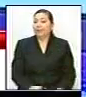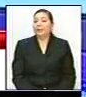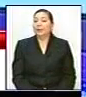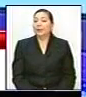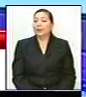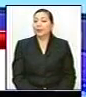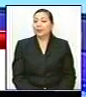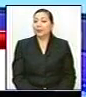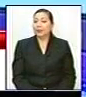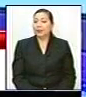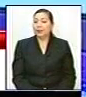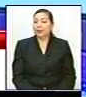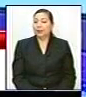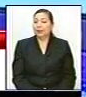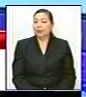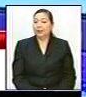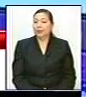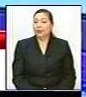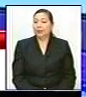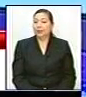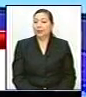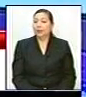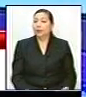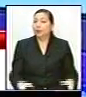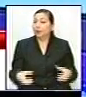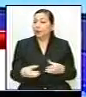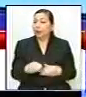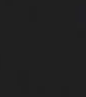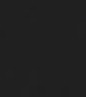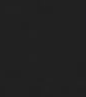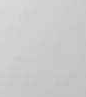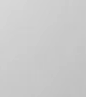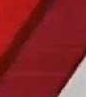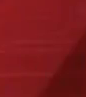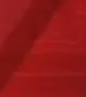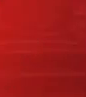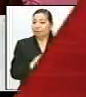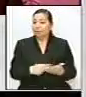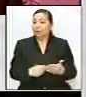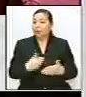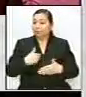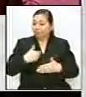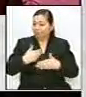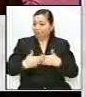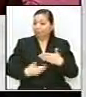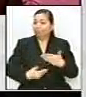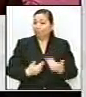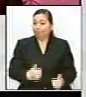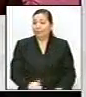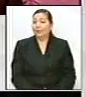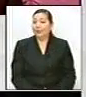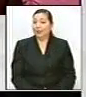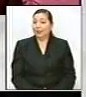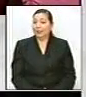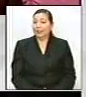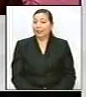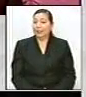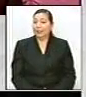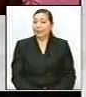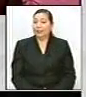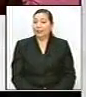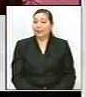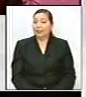en estos instantes a la sesión de la Comisión de Fiscalización, que todavía continúa. Hay que indicar